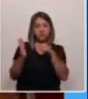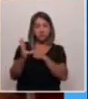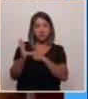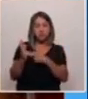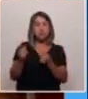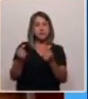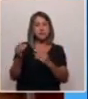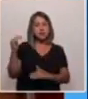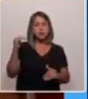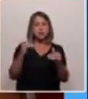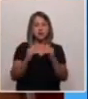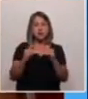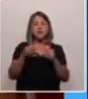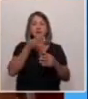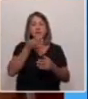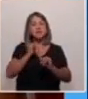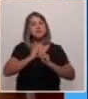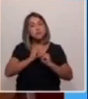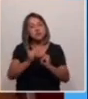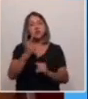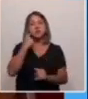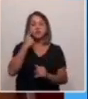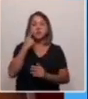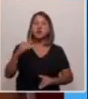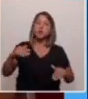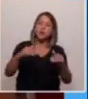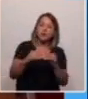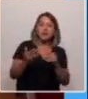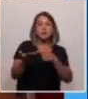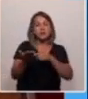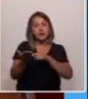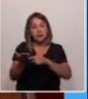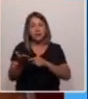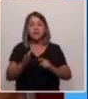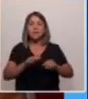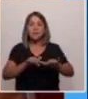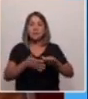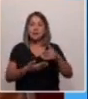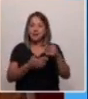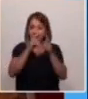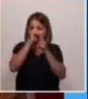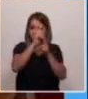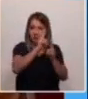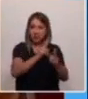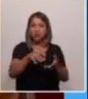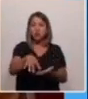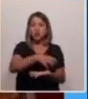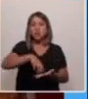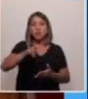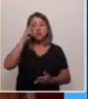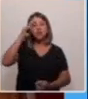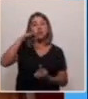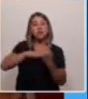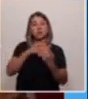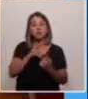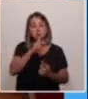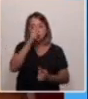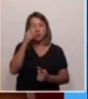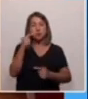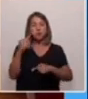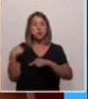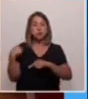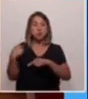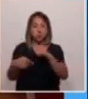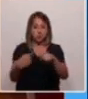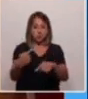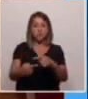igualdad. Y habla de información, conocimiento, igualdad, tecnología digital. Respeto a los pueblos originarios, sus costumbres, aun cuando muchas